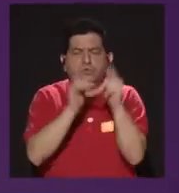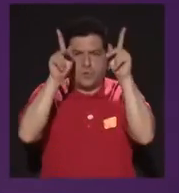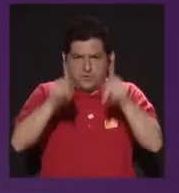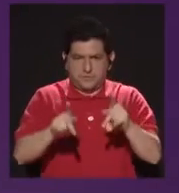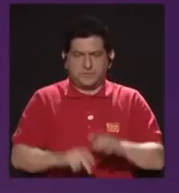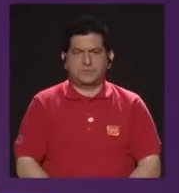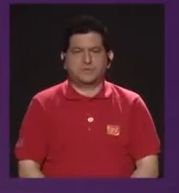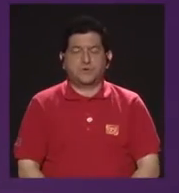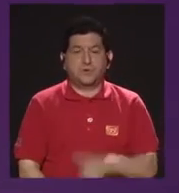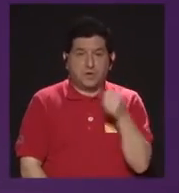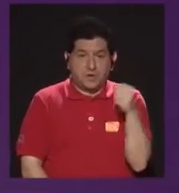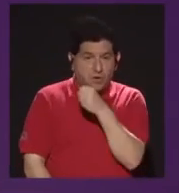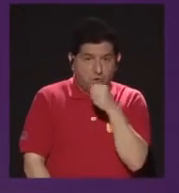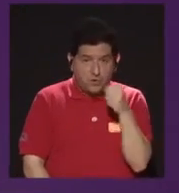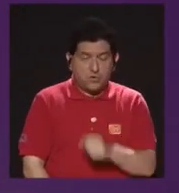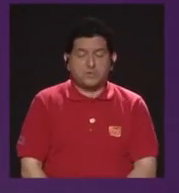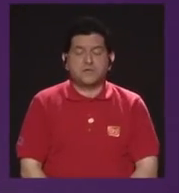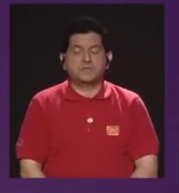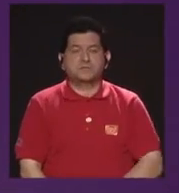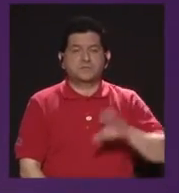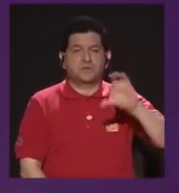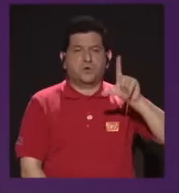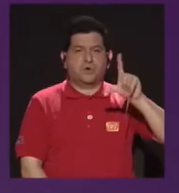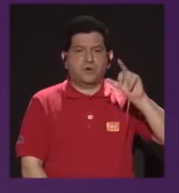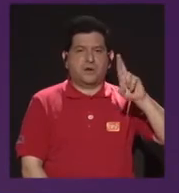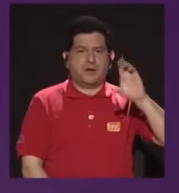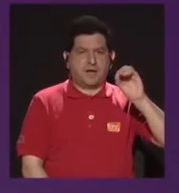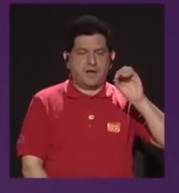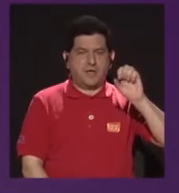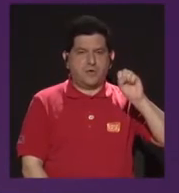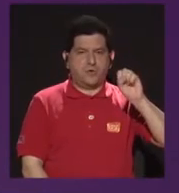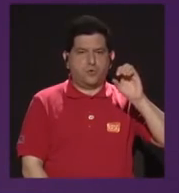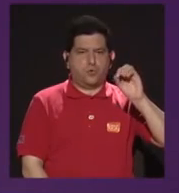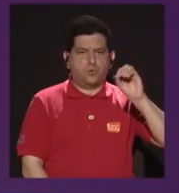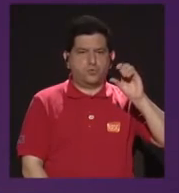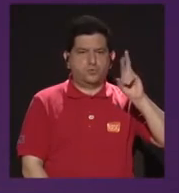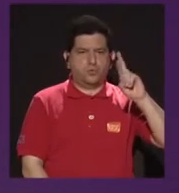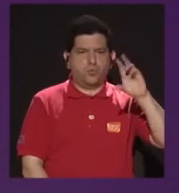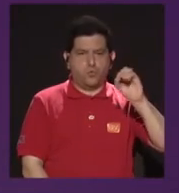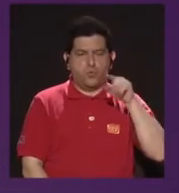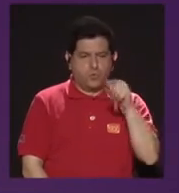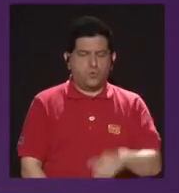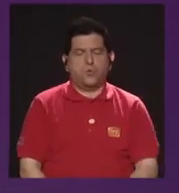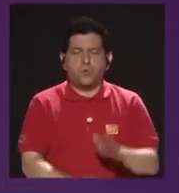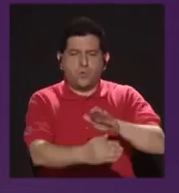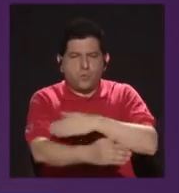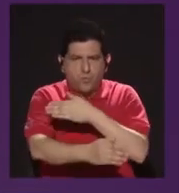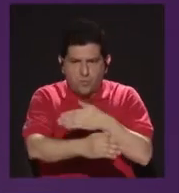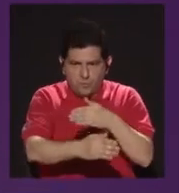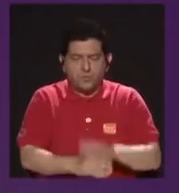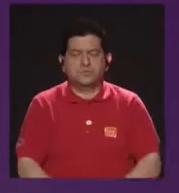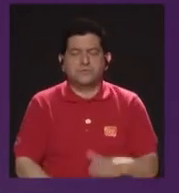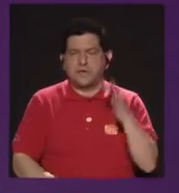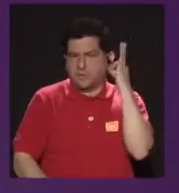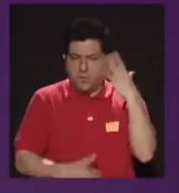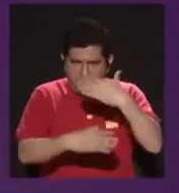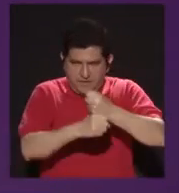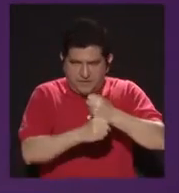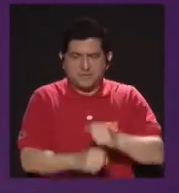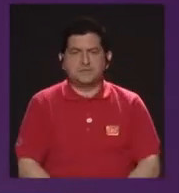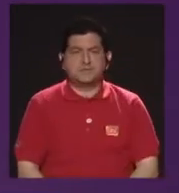público y es un concierto de claroscuro mujeres haciendo música ellas van a hacer su próximo concierto